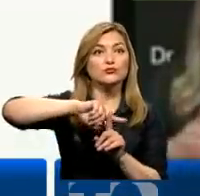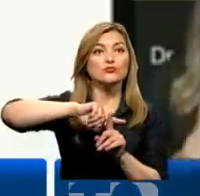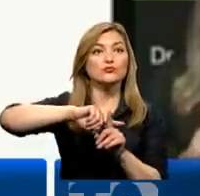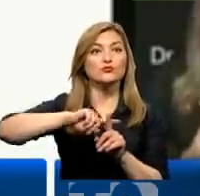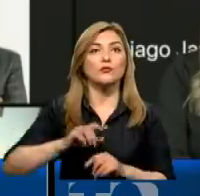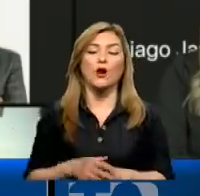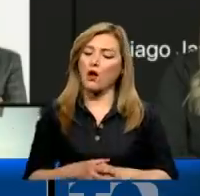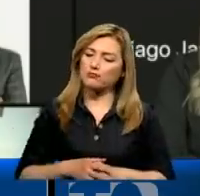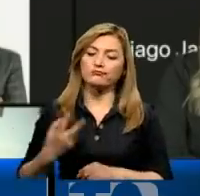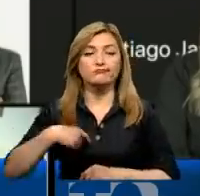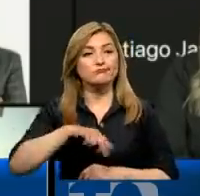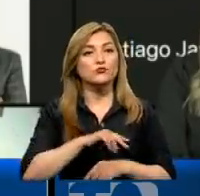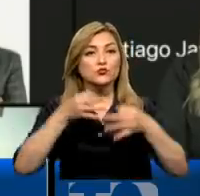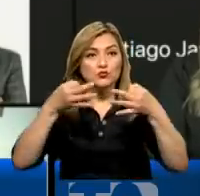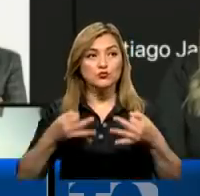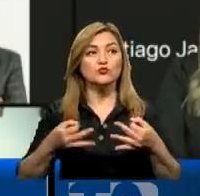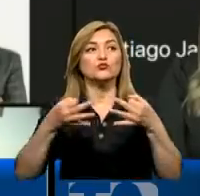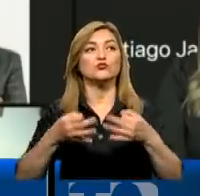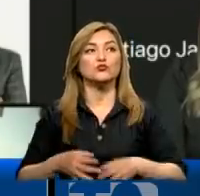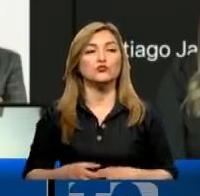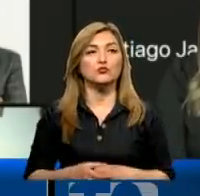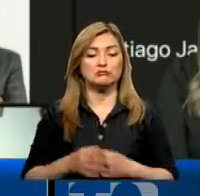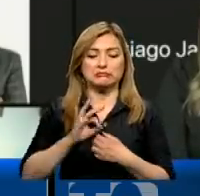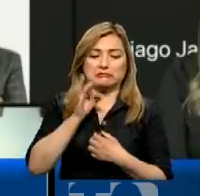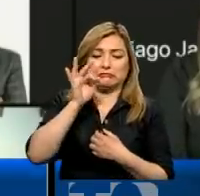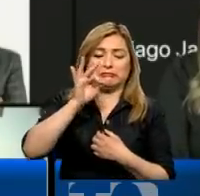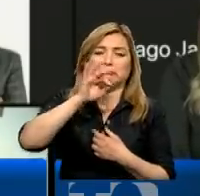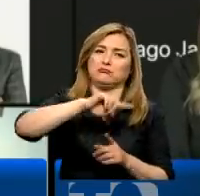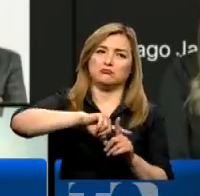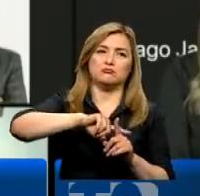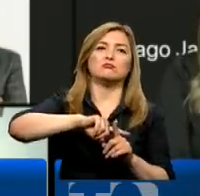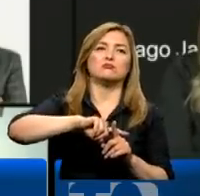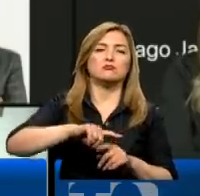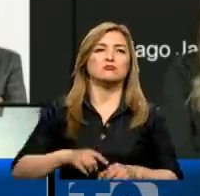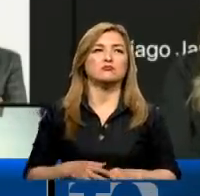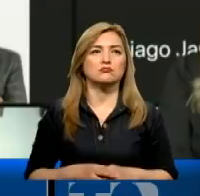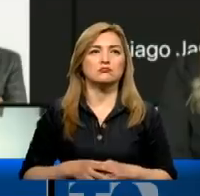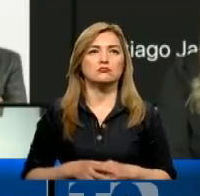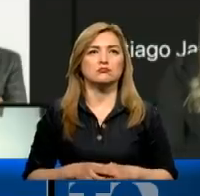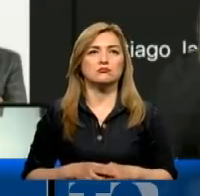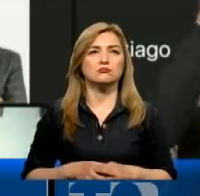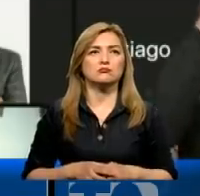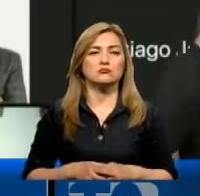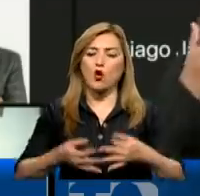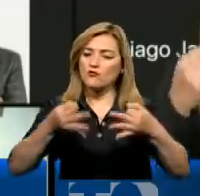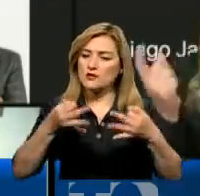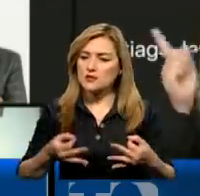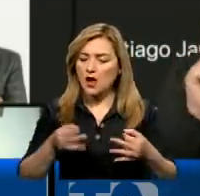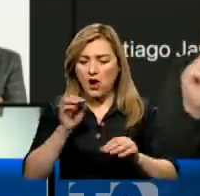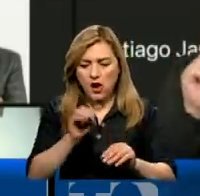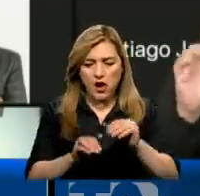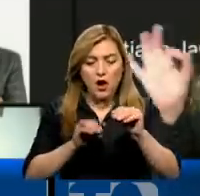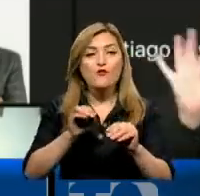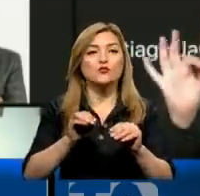nosotros confirmamos la infección por COVID-19 y hacemos el reporte según los canales oficiales. Y